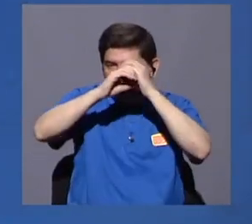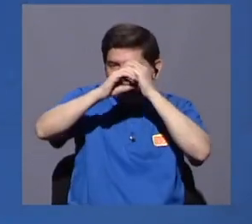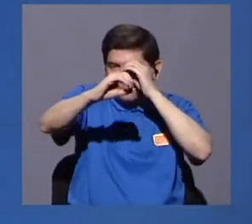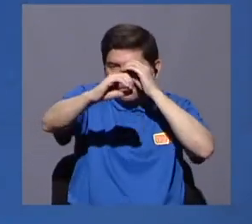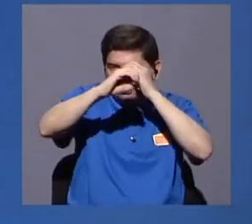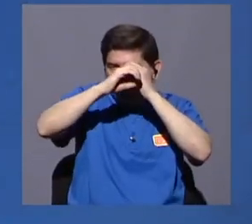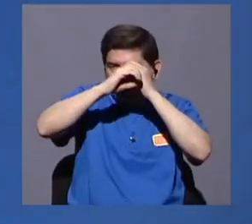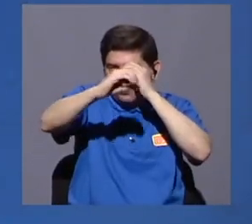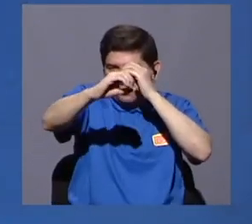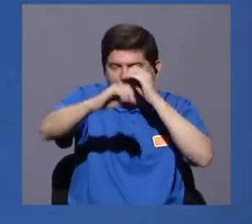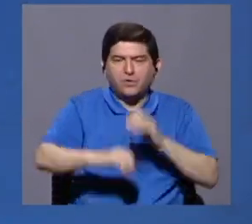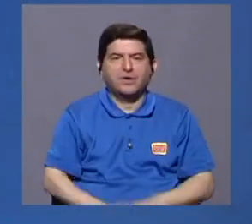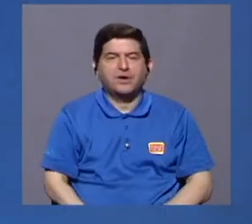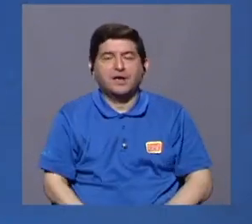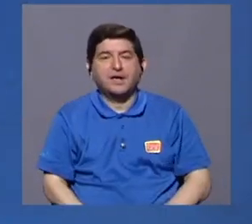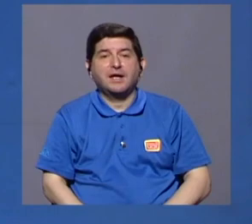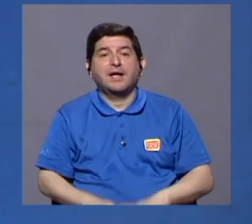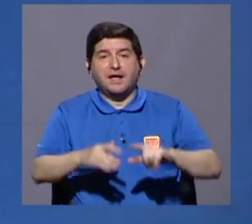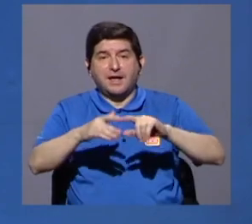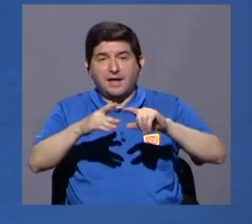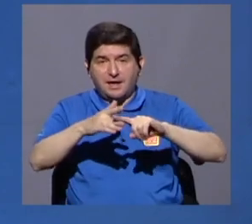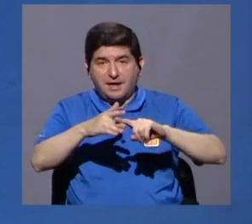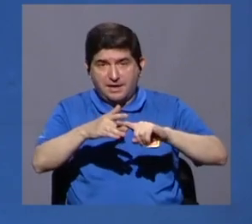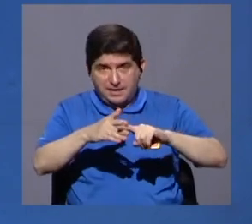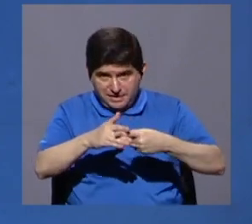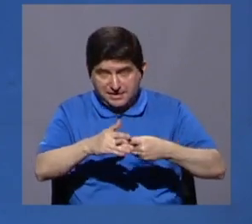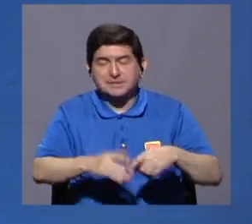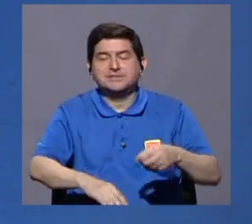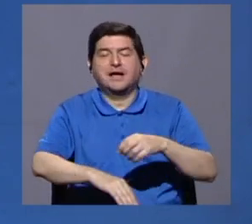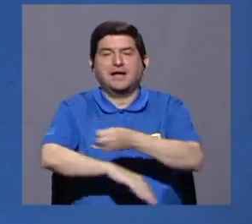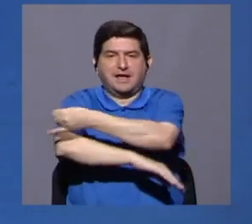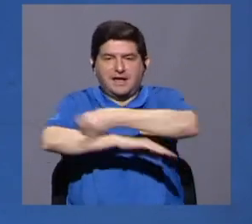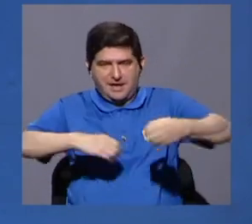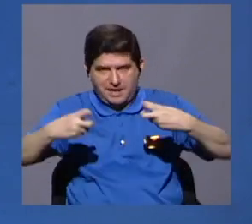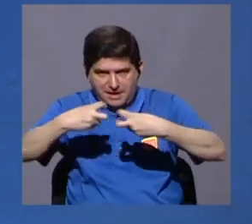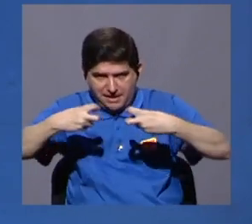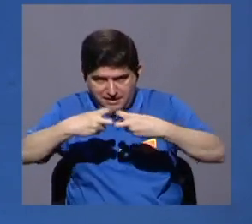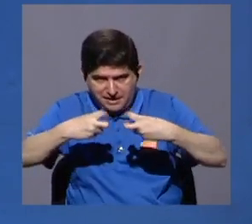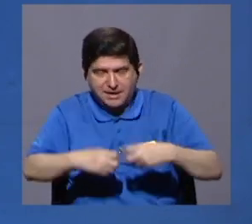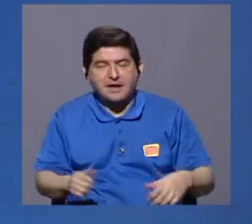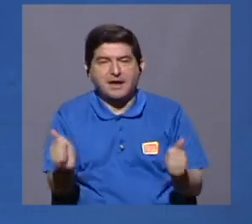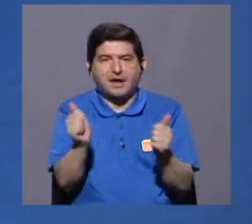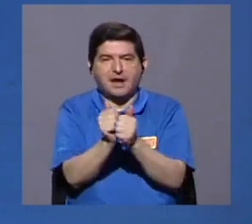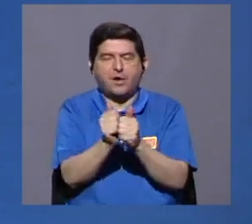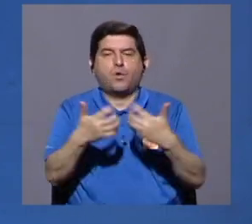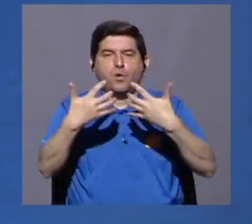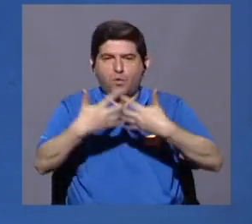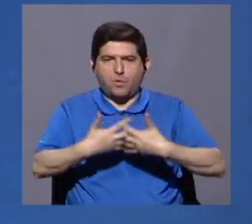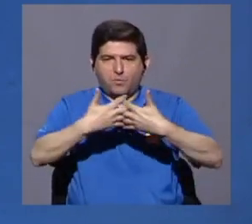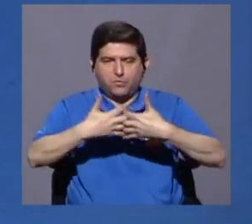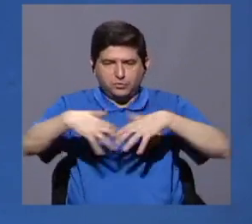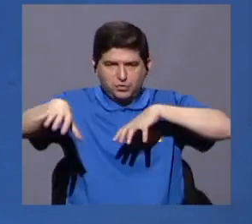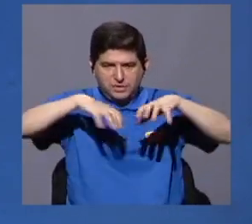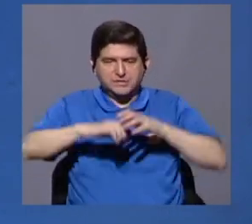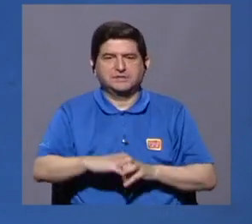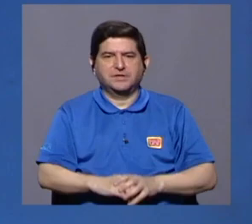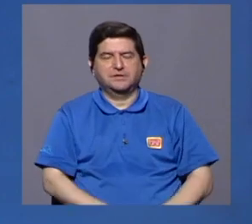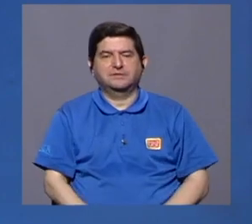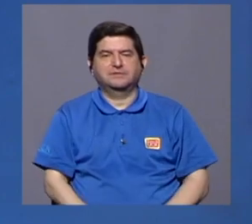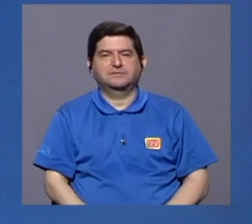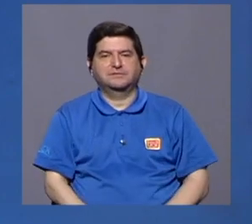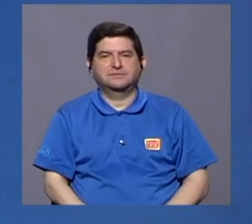esta ingeniería eléctrica porque estamos trabajando con todo esto de los motores para mover el radiotelescopio demás